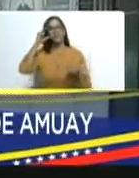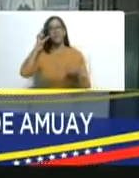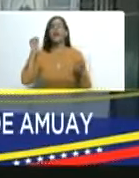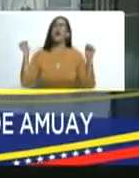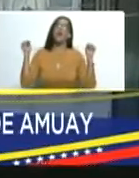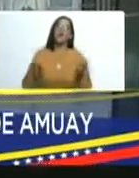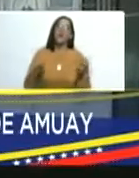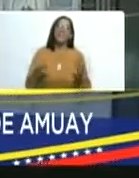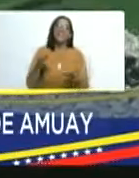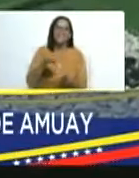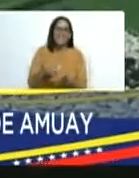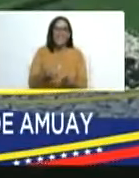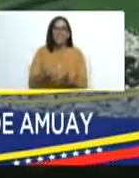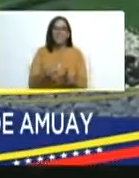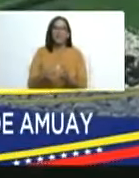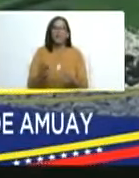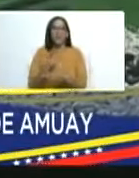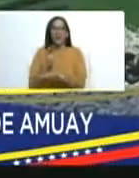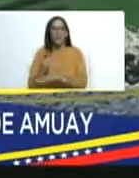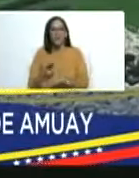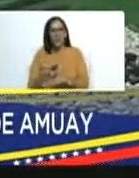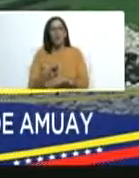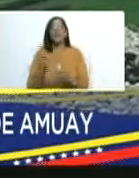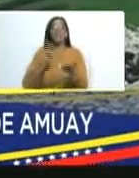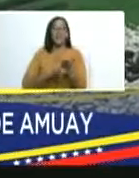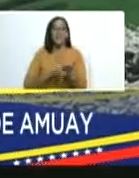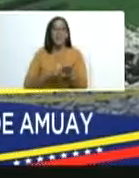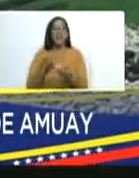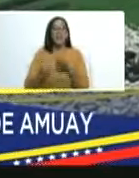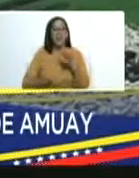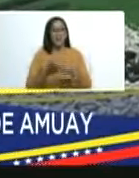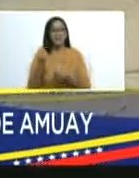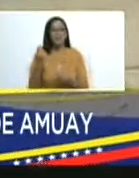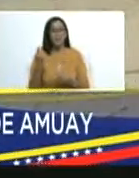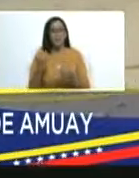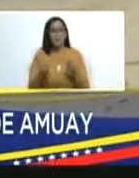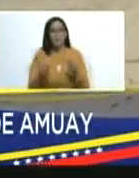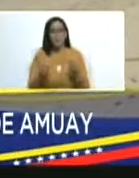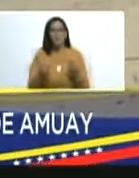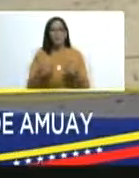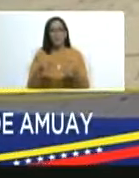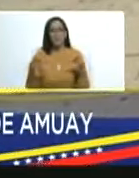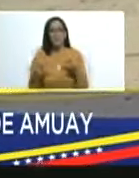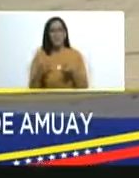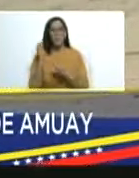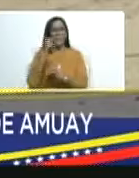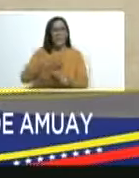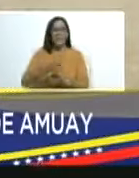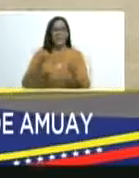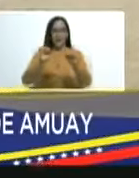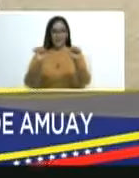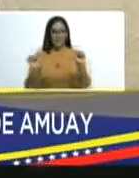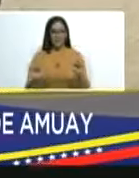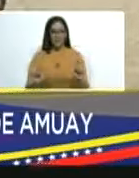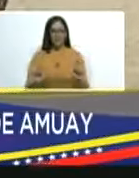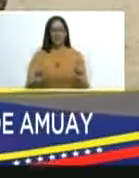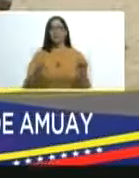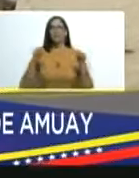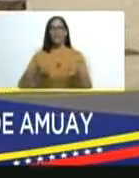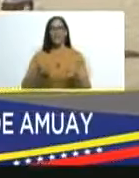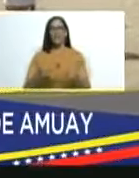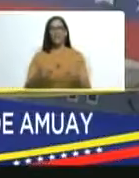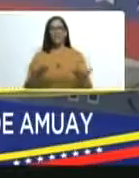este centro de acopio, que en verdad le hace falta mucho al sector pesquero artesanal. Esto le va a